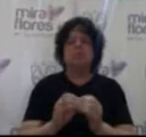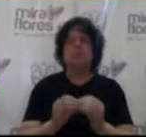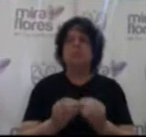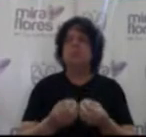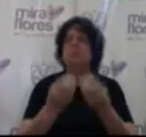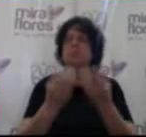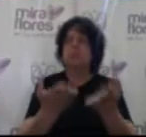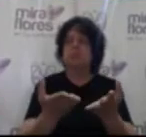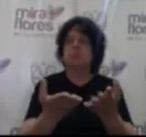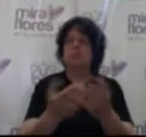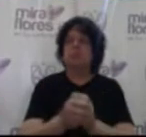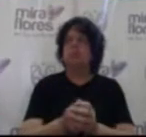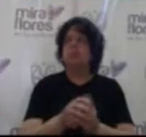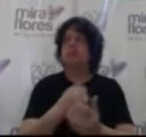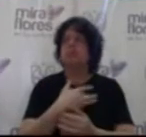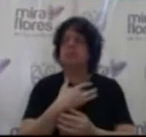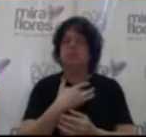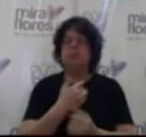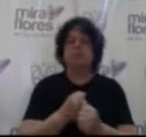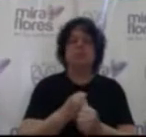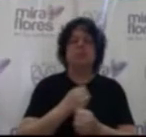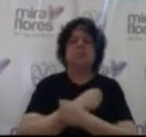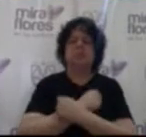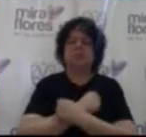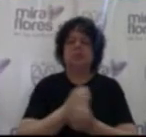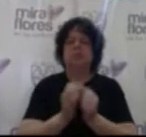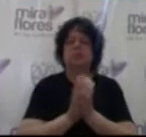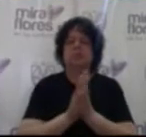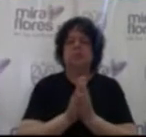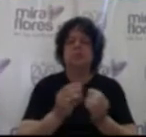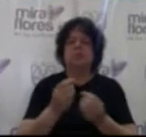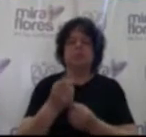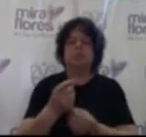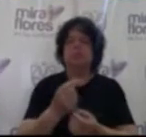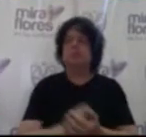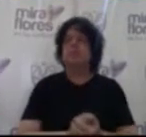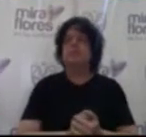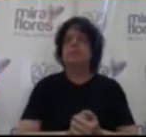para expresar los sentimientos de mi consideración y estima personal.